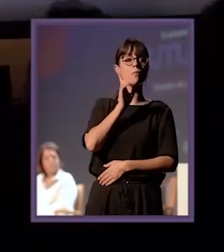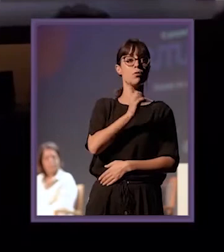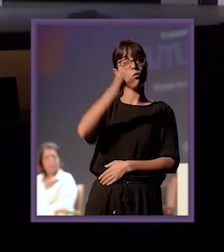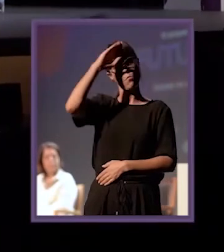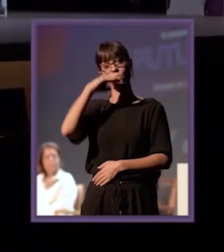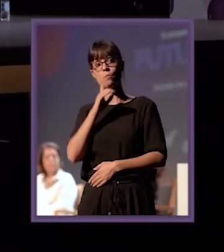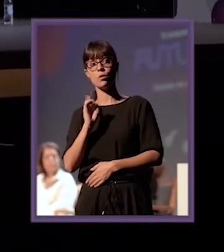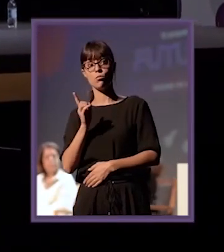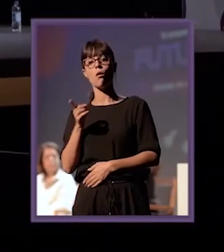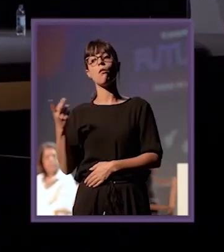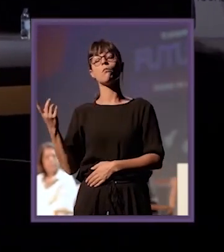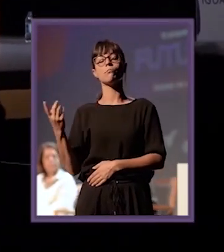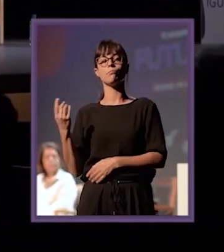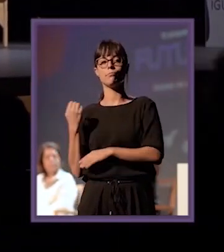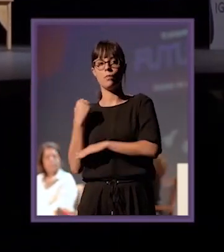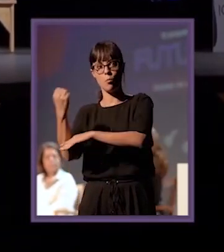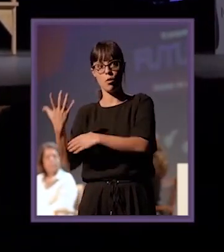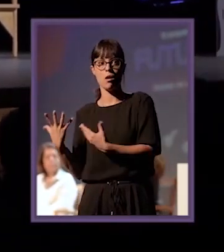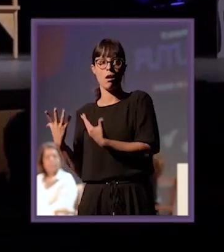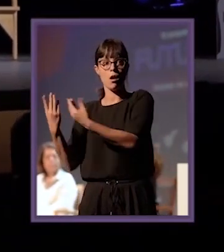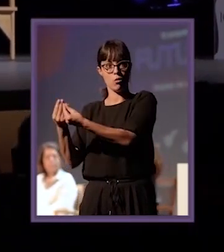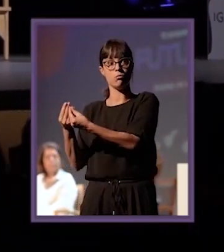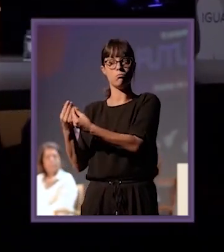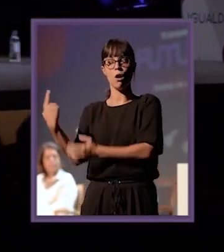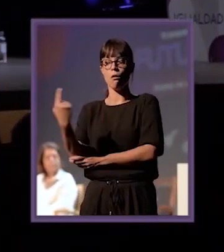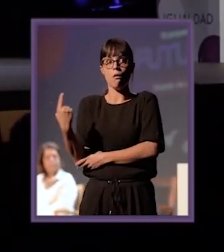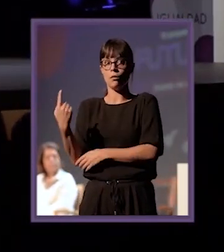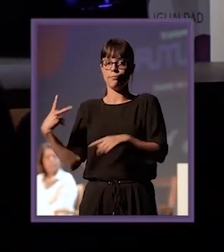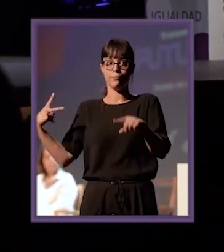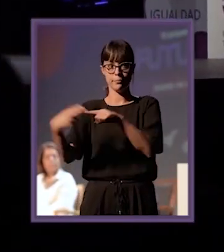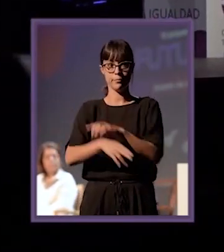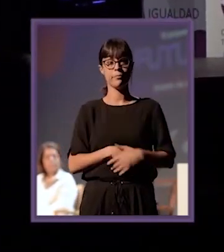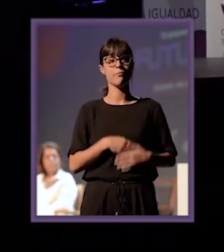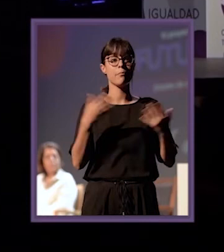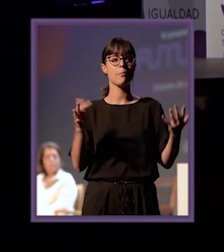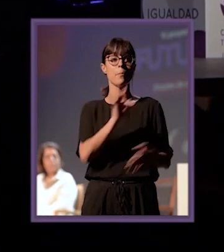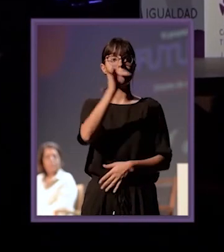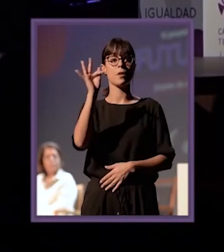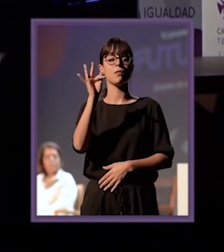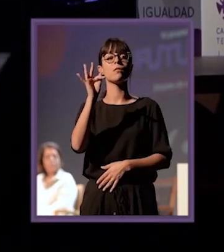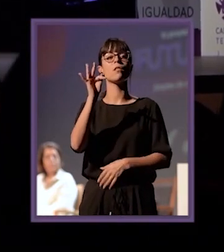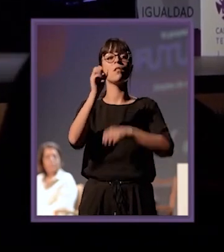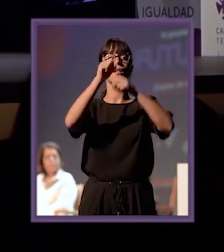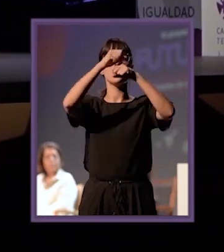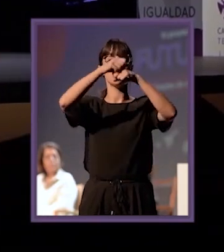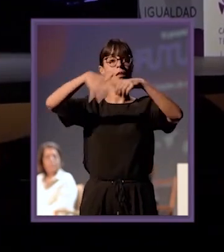se sientan solas. Y además, y ya digamos como elemento transversal a esta política,